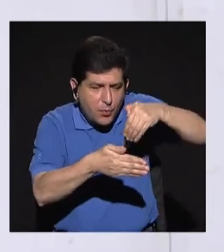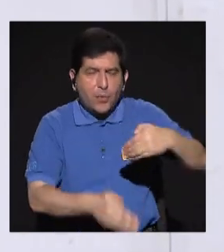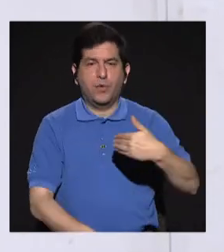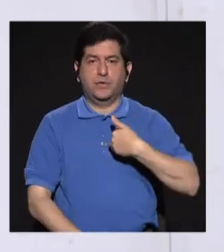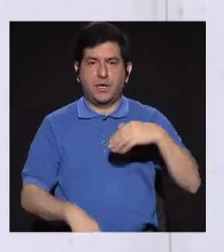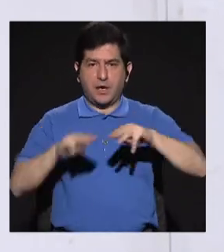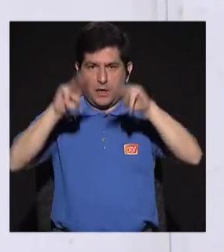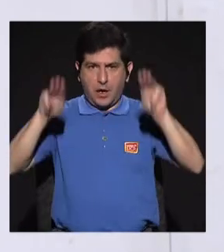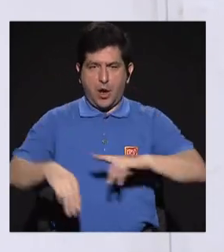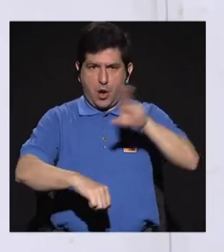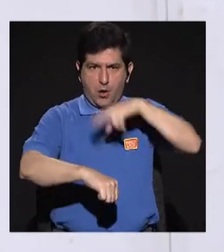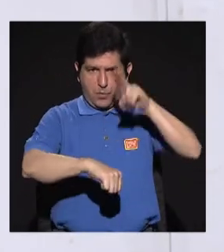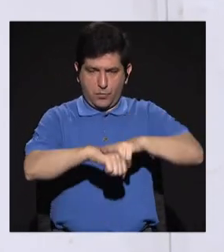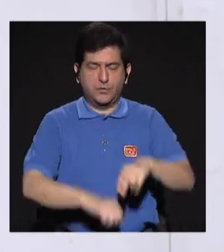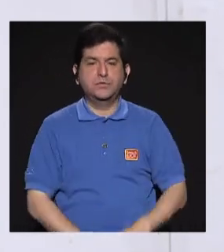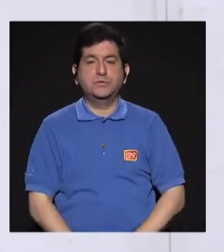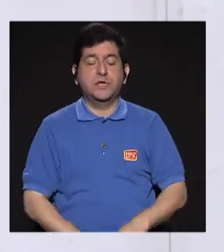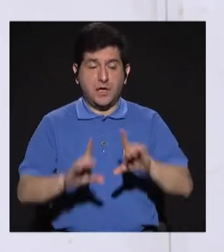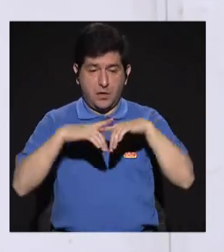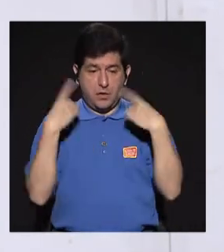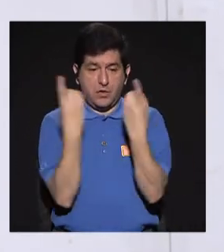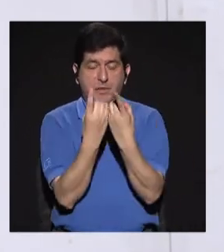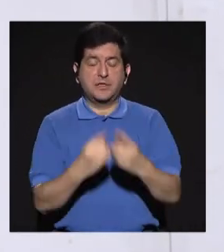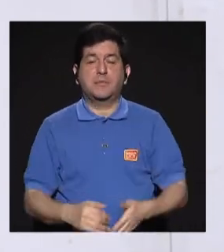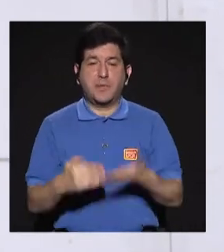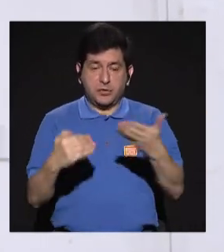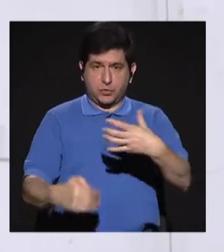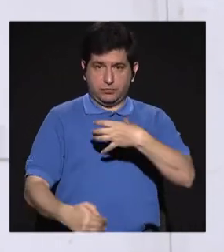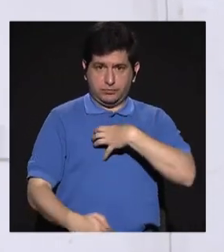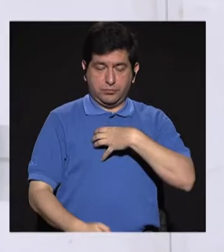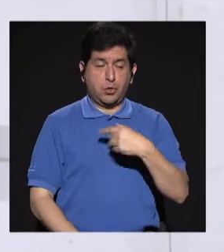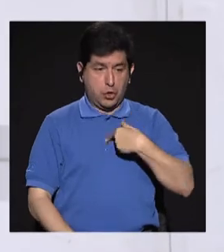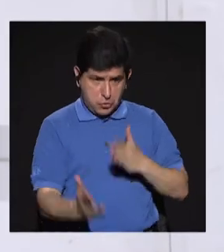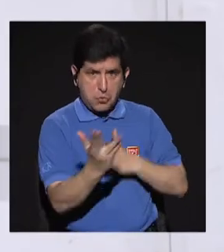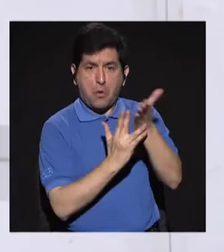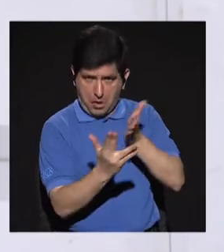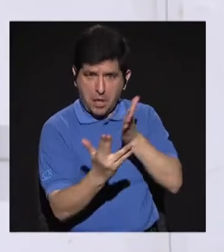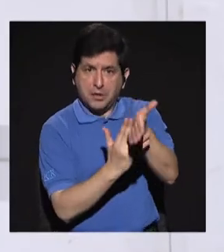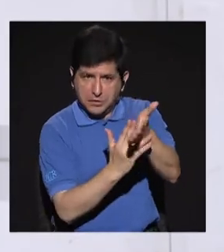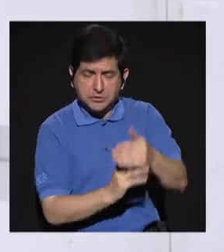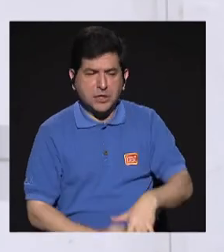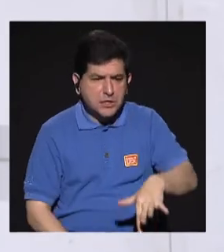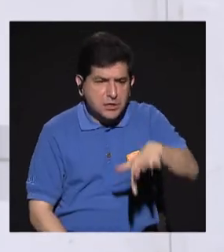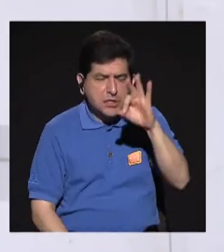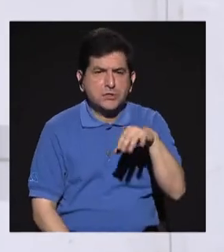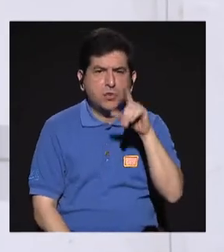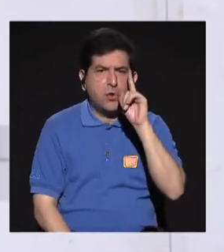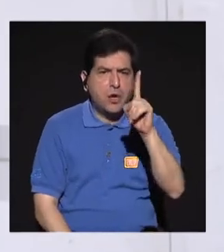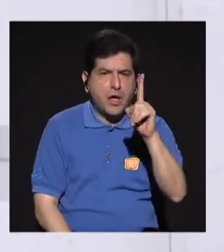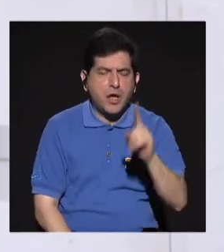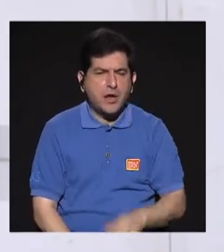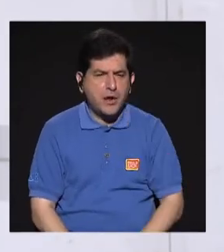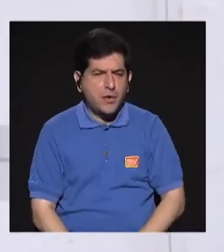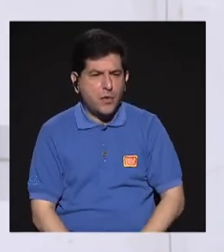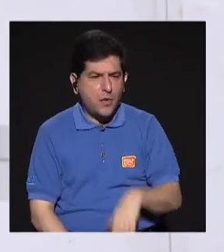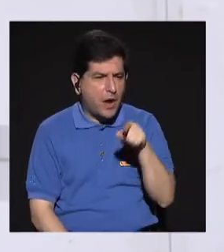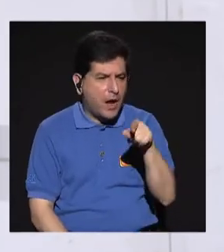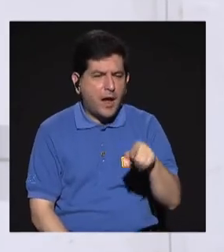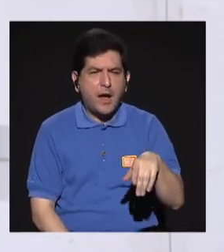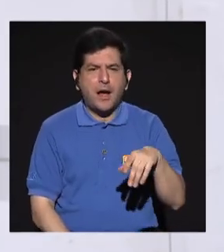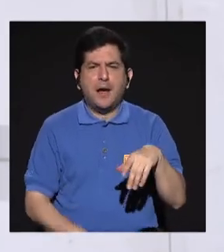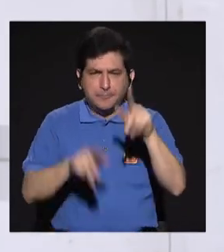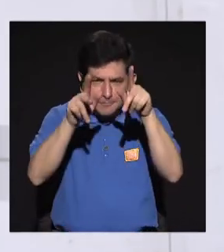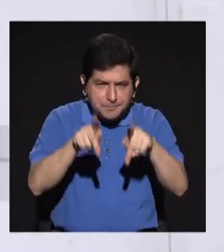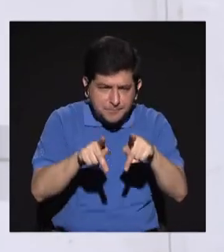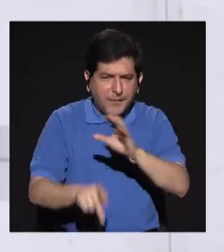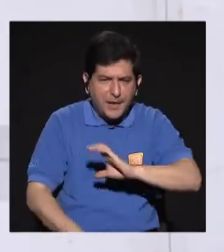que está en el poder del museo nacional en el departamento de patrimonio y ahí yo puedo accesar y seleccionar un individuo